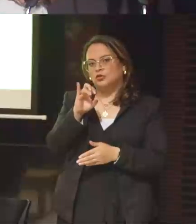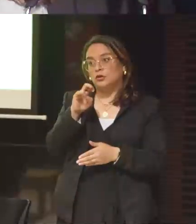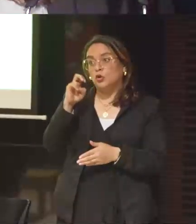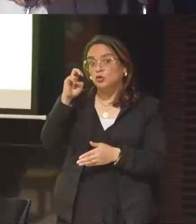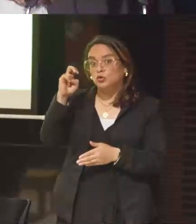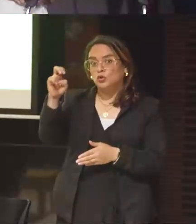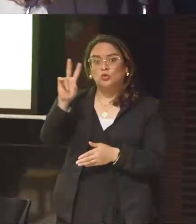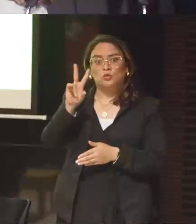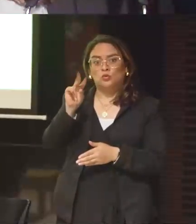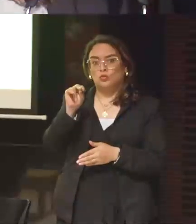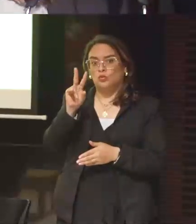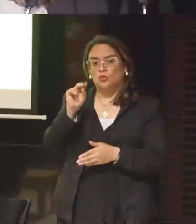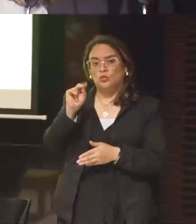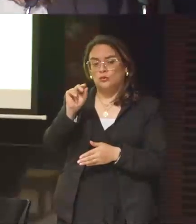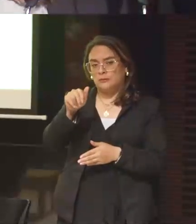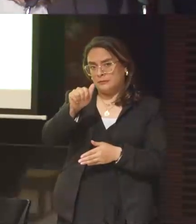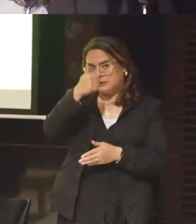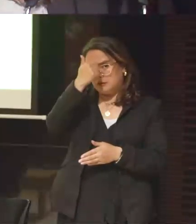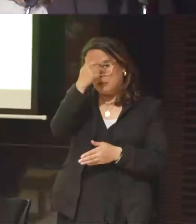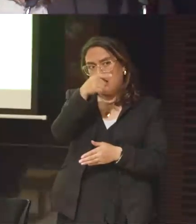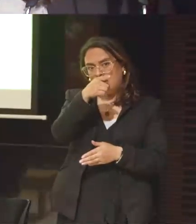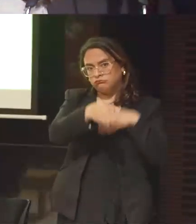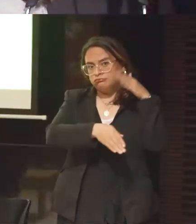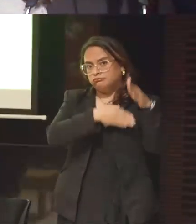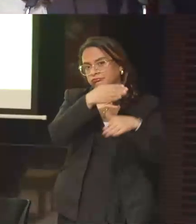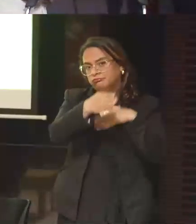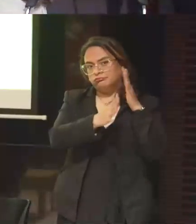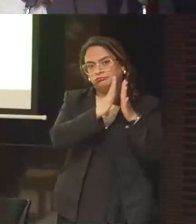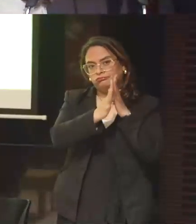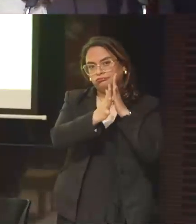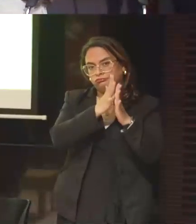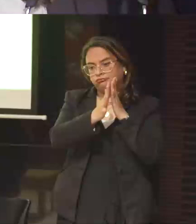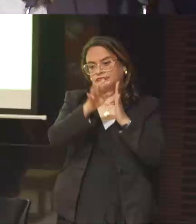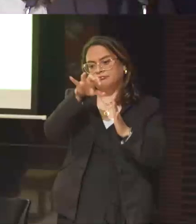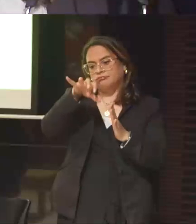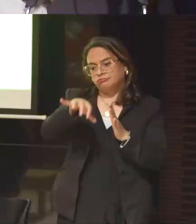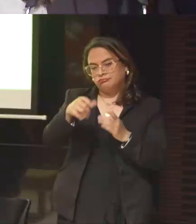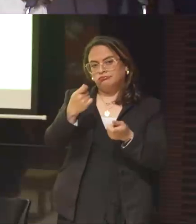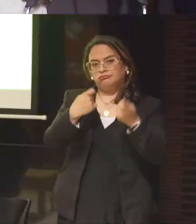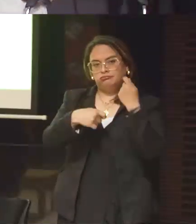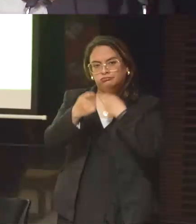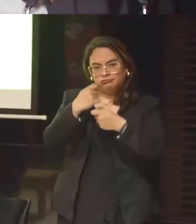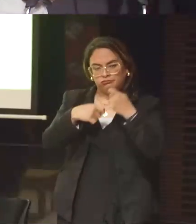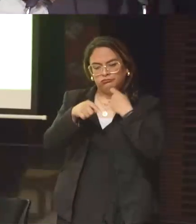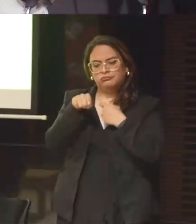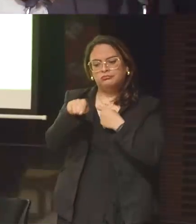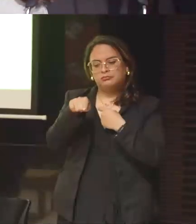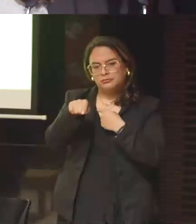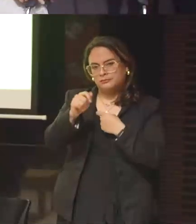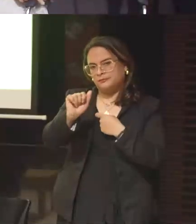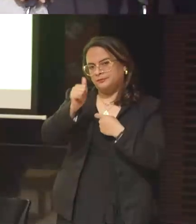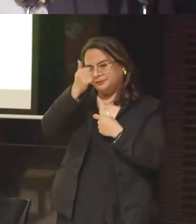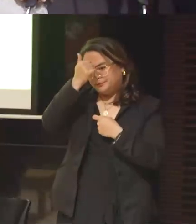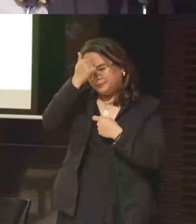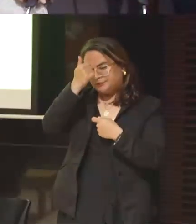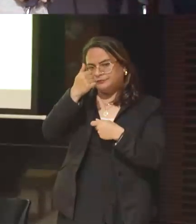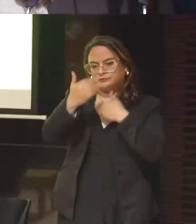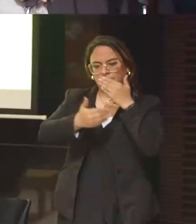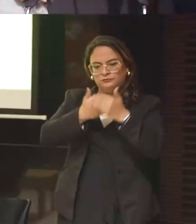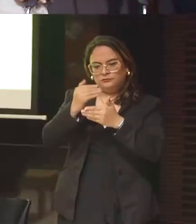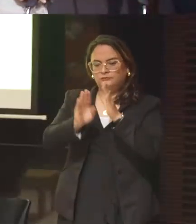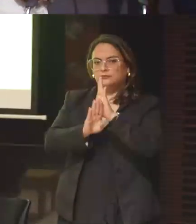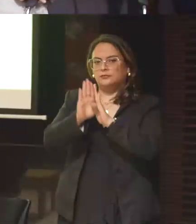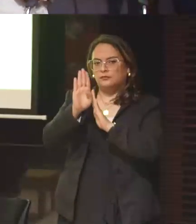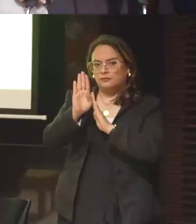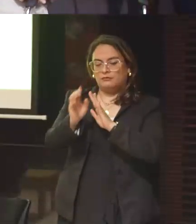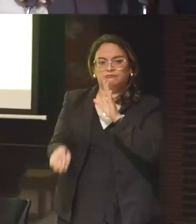ahí. Entonces confluyen muchas cosas, como centro comercial, como punto de desarrollo y de fundación de la ciudad, como